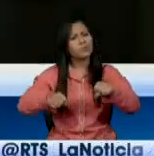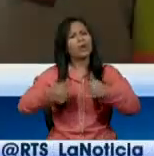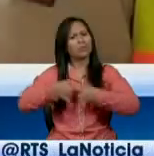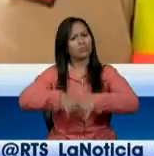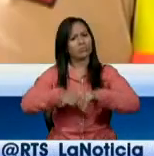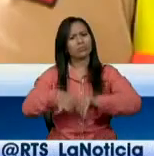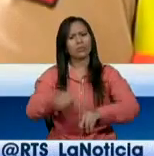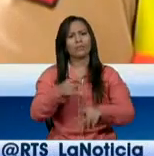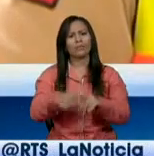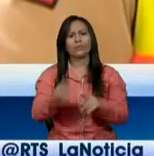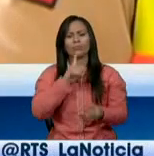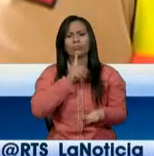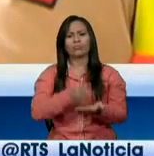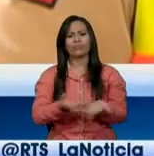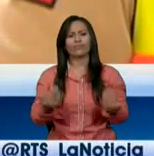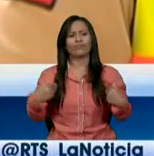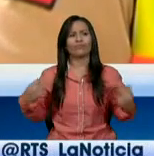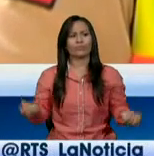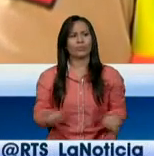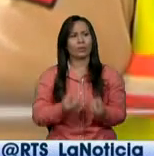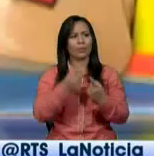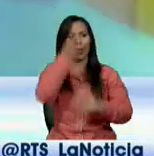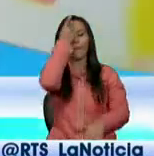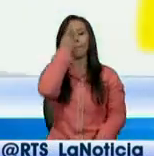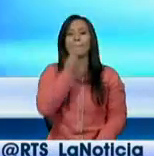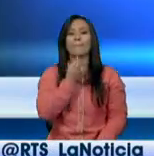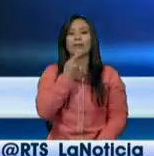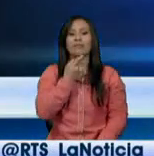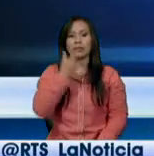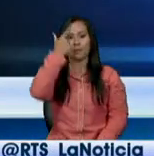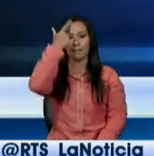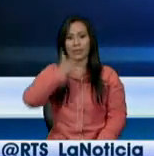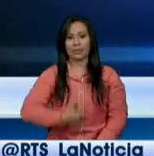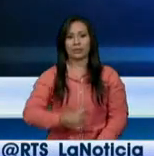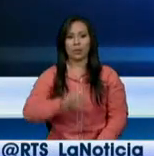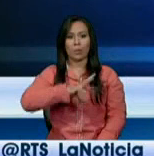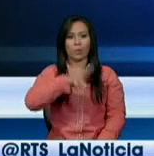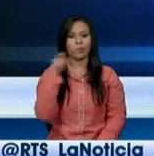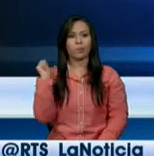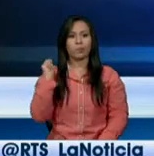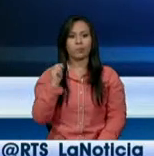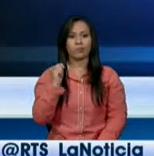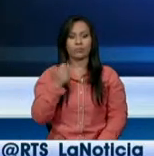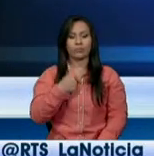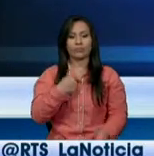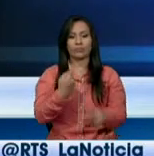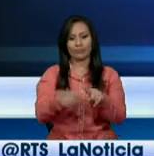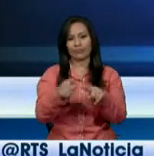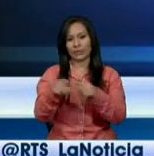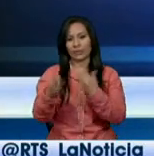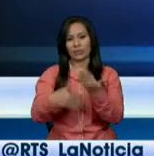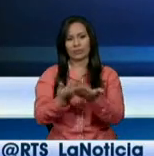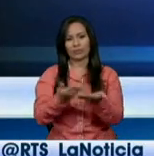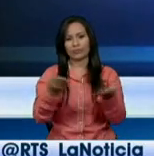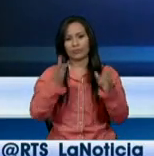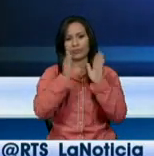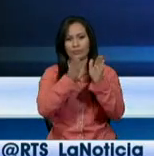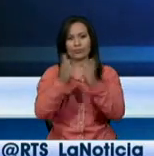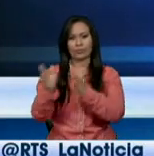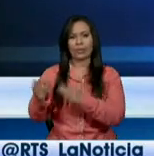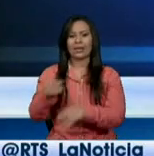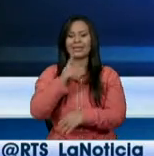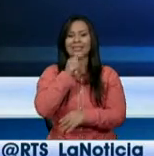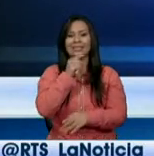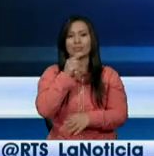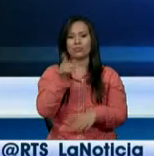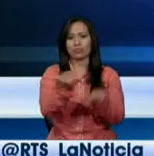continuos. Que por lo general el perfil de las personas dedicadas a lo que son el delito de robo de comerciales, por lo general son